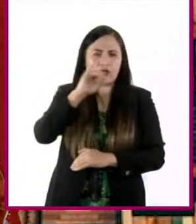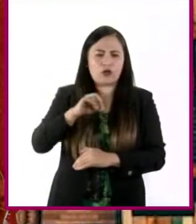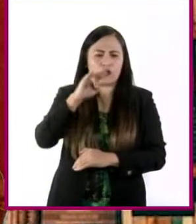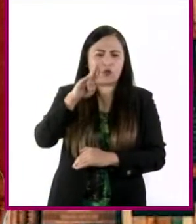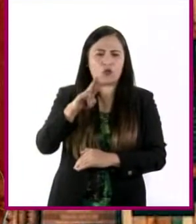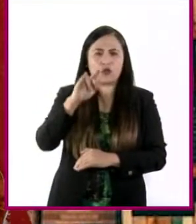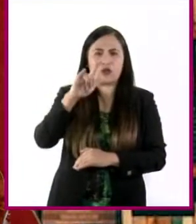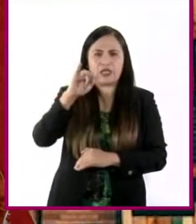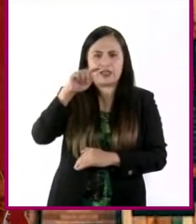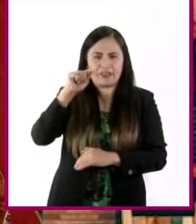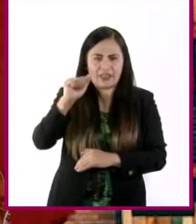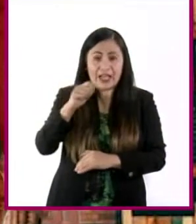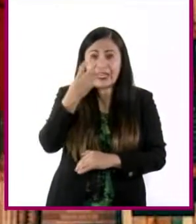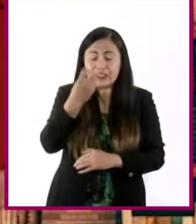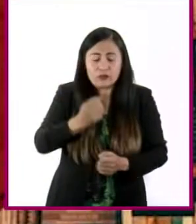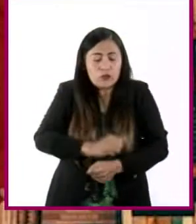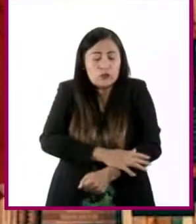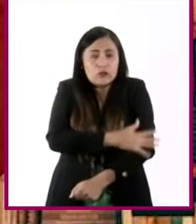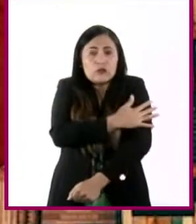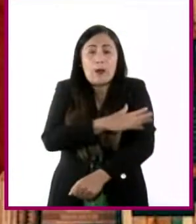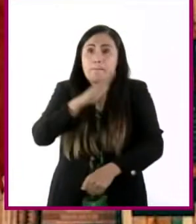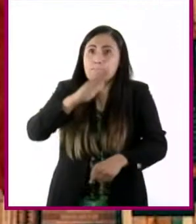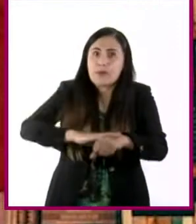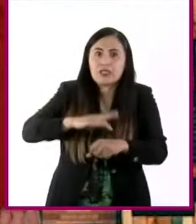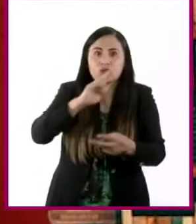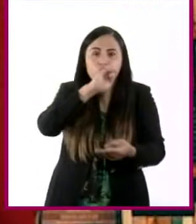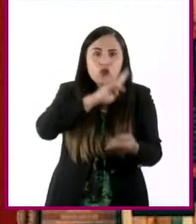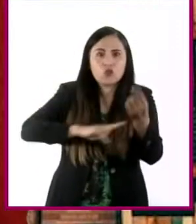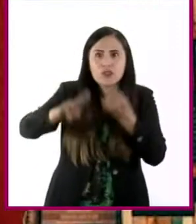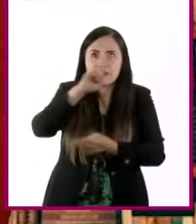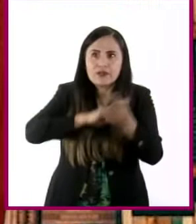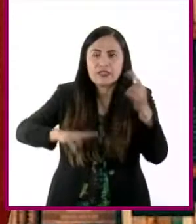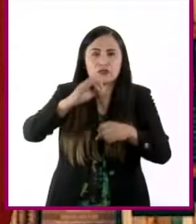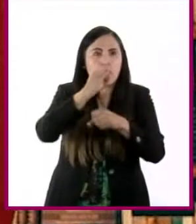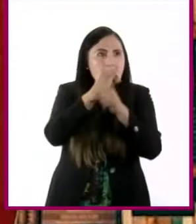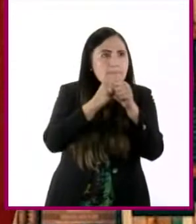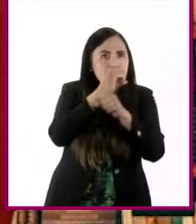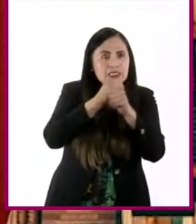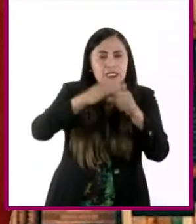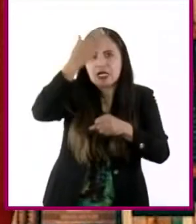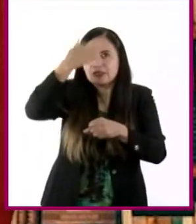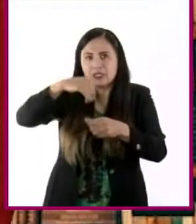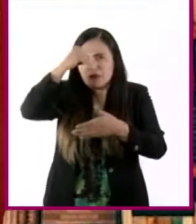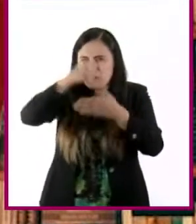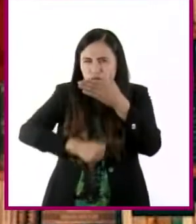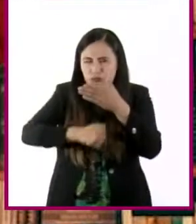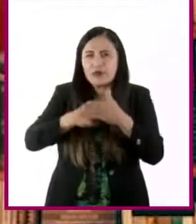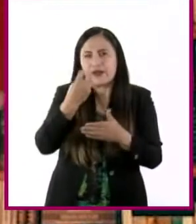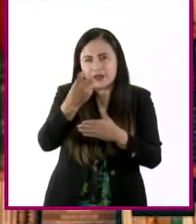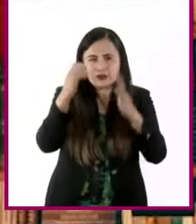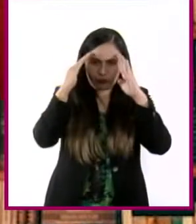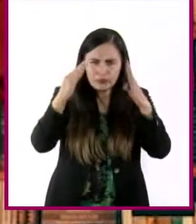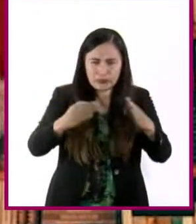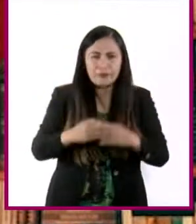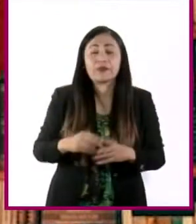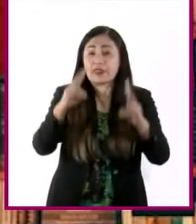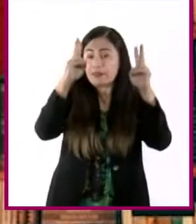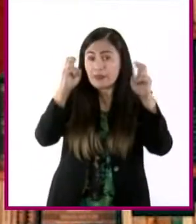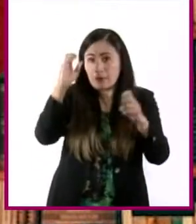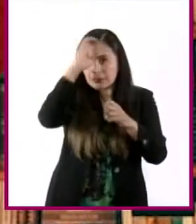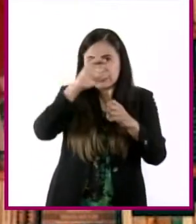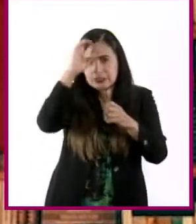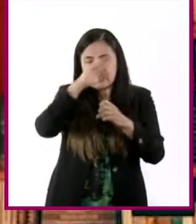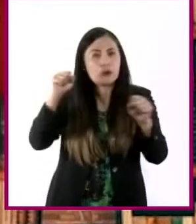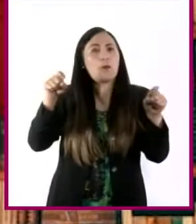acerca de la vida y el universo, al grado de querer dedicar mi vida a eso. Además, en los temas científicos es muy importante la